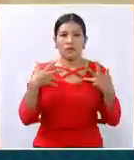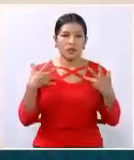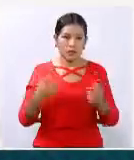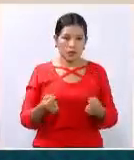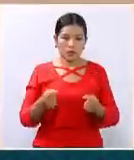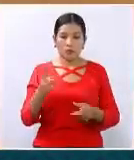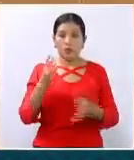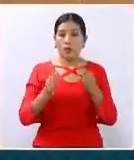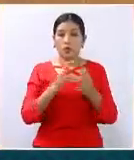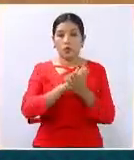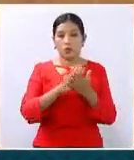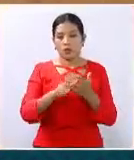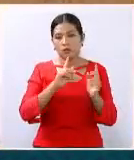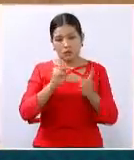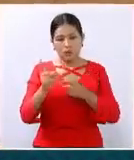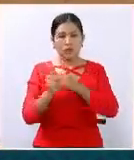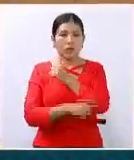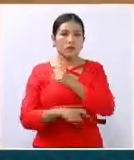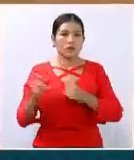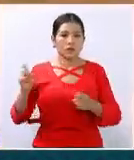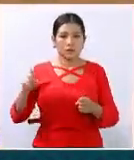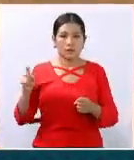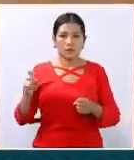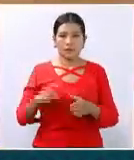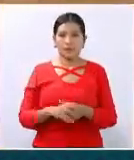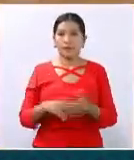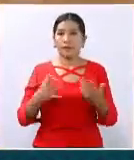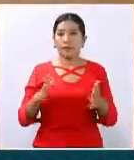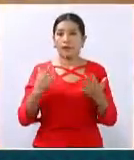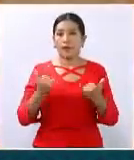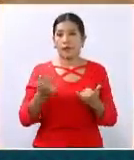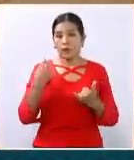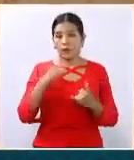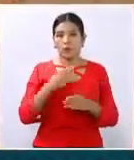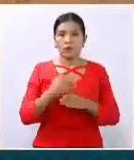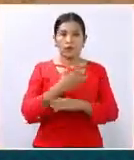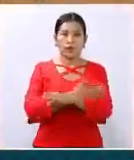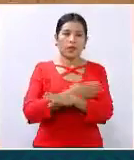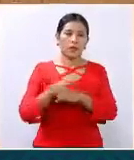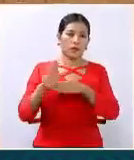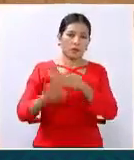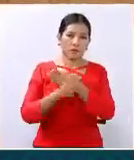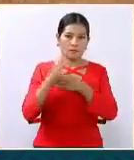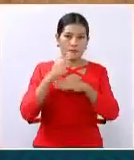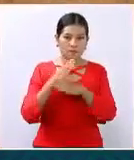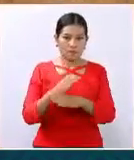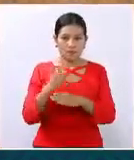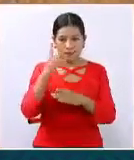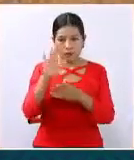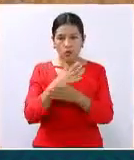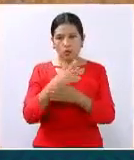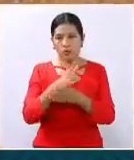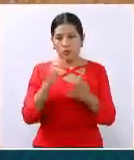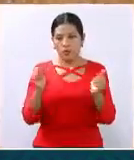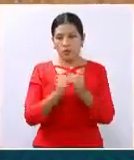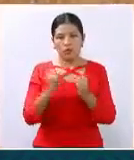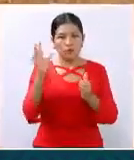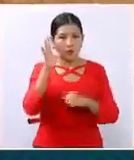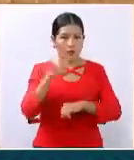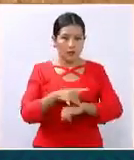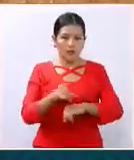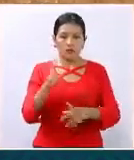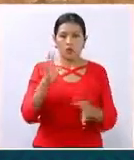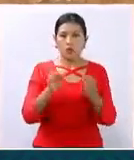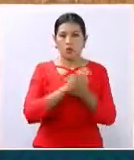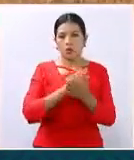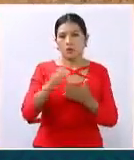de manera inmediata contra los infractores. Si no, nosotros prevenimos, compartimos con la Pachamama, por eso exigimos a la justicia